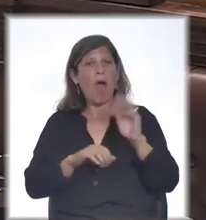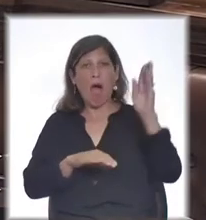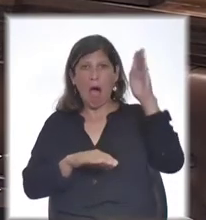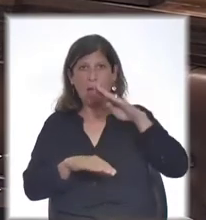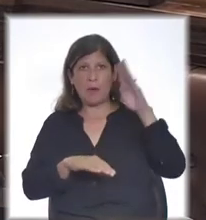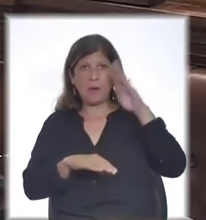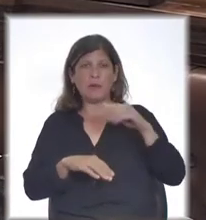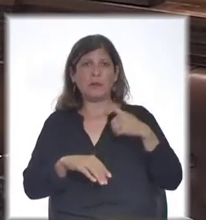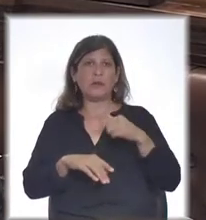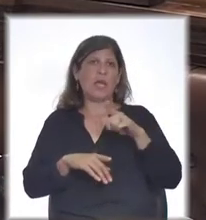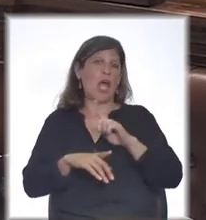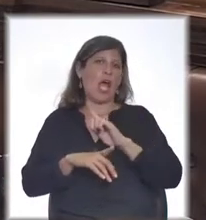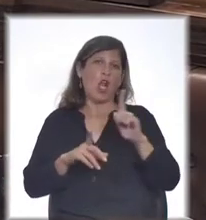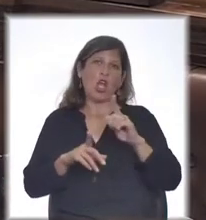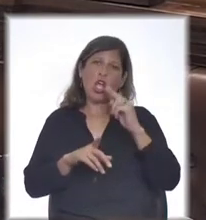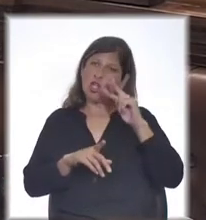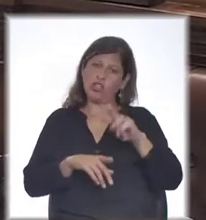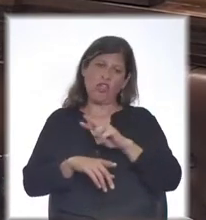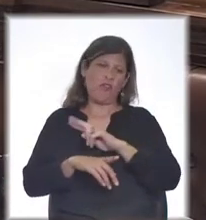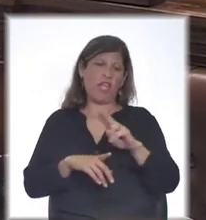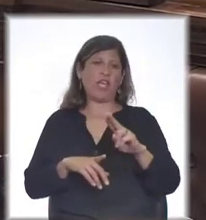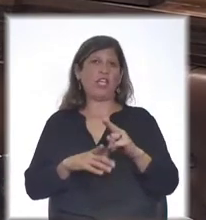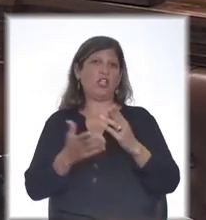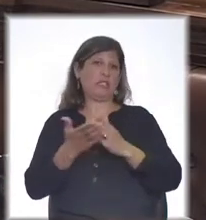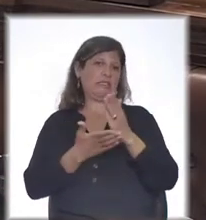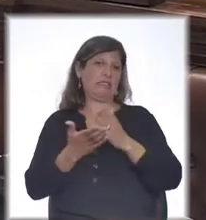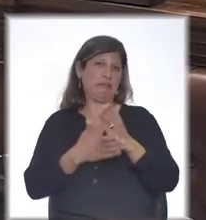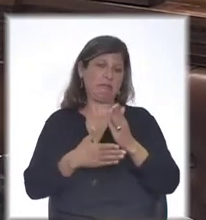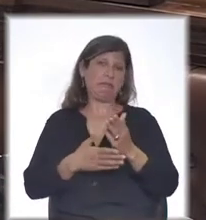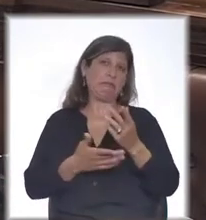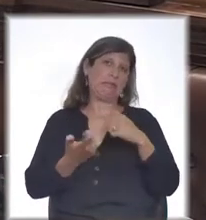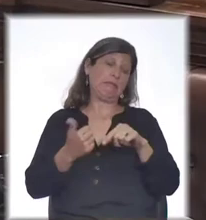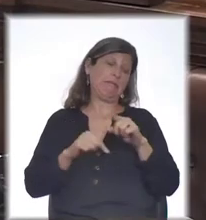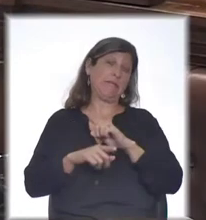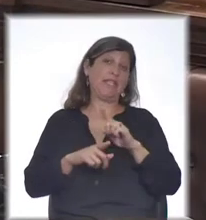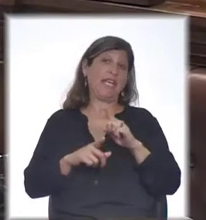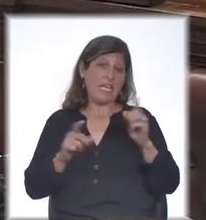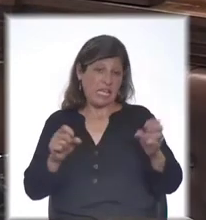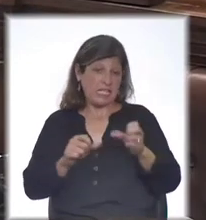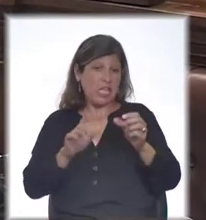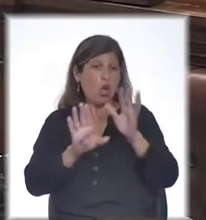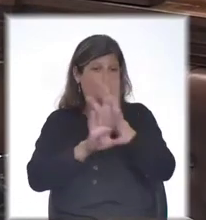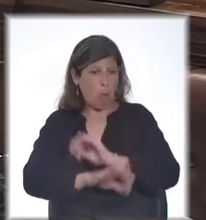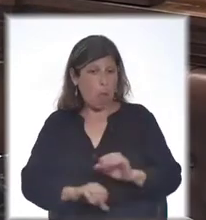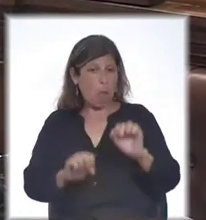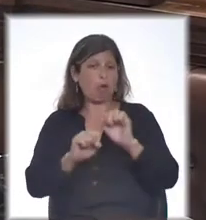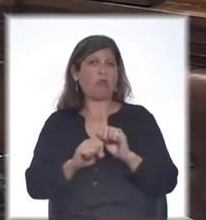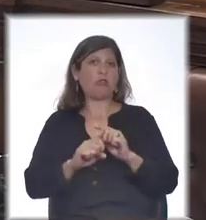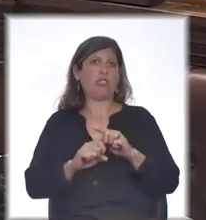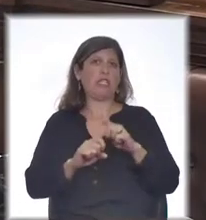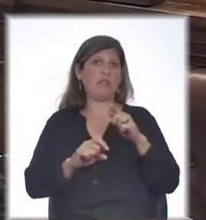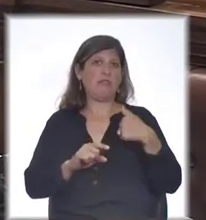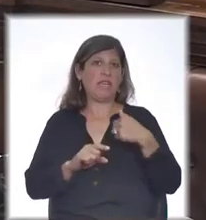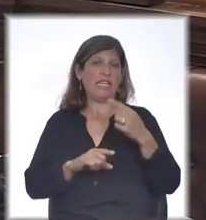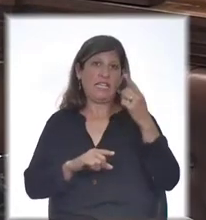los invisibilizados e invisibilizadas de siempre, que hicieron posible y que lo